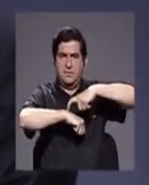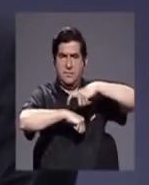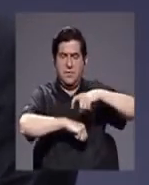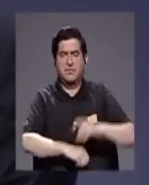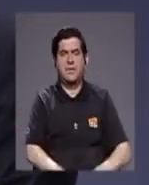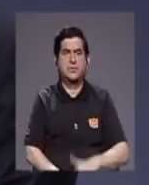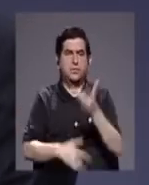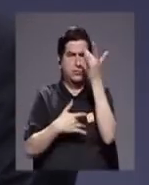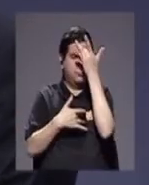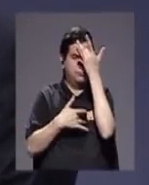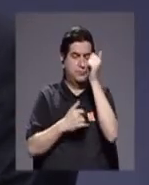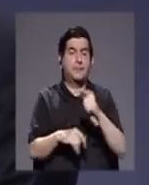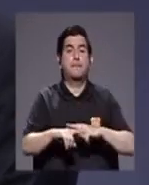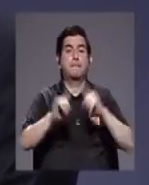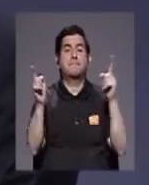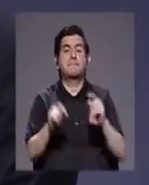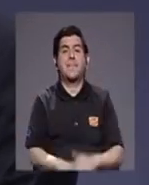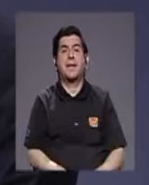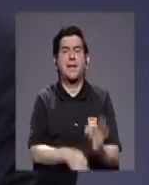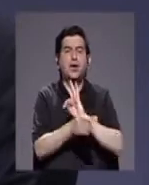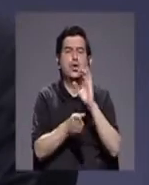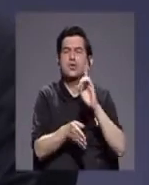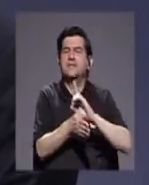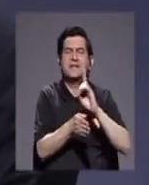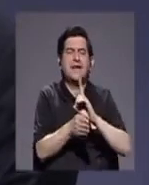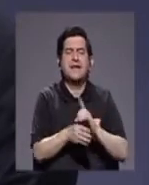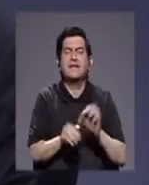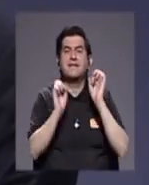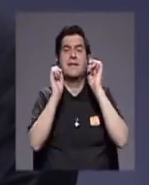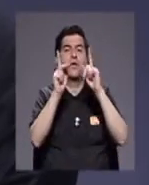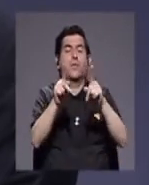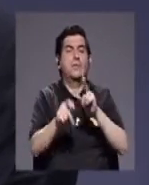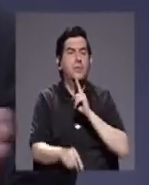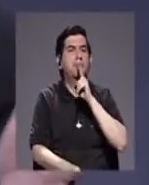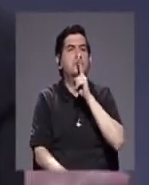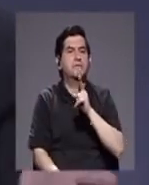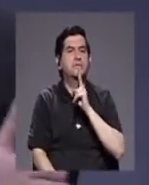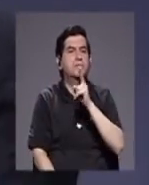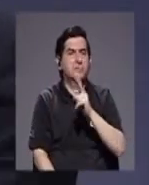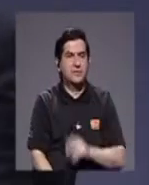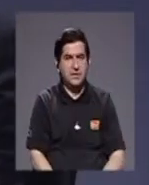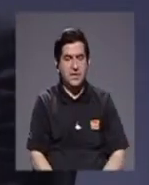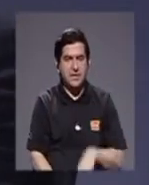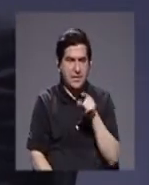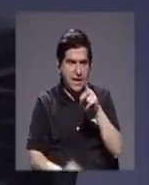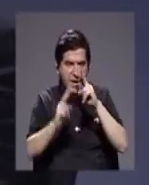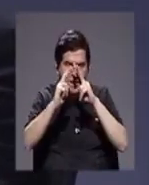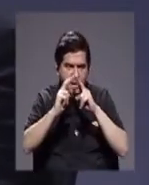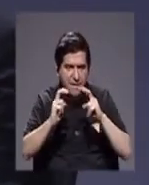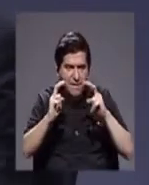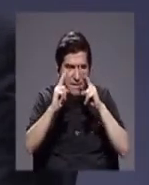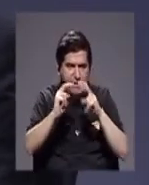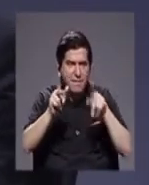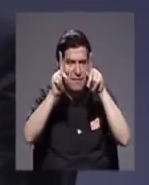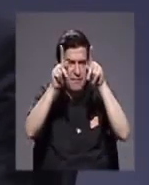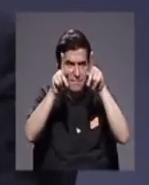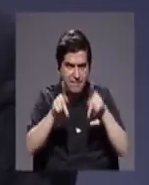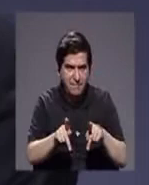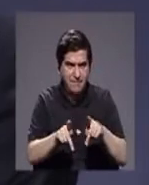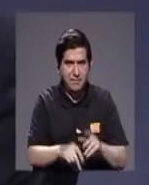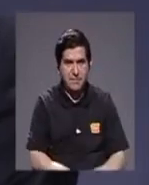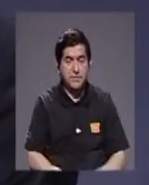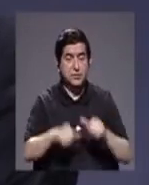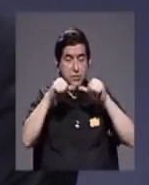su enfermedad. Pero la telemedicina lo que nos va a dar la oportunidad realmente es de hacer una trazabilidad del paciente de